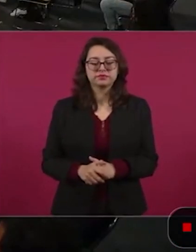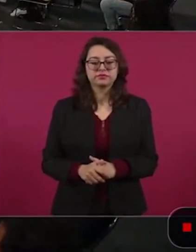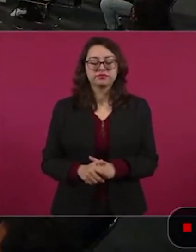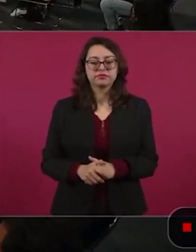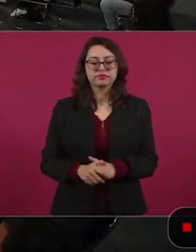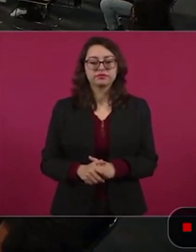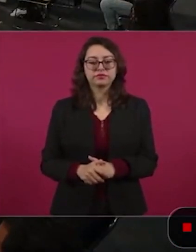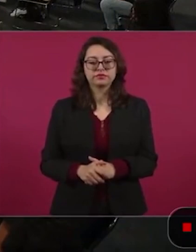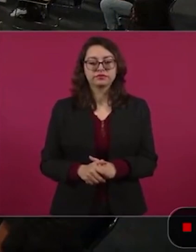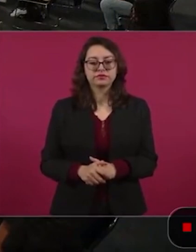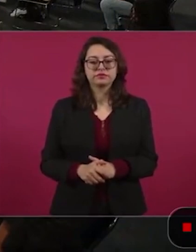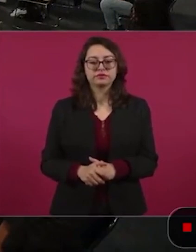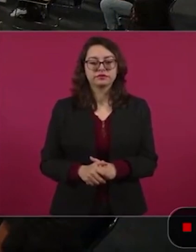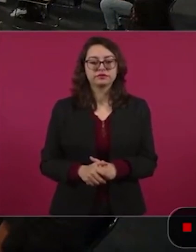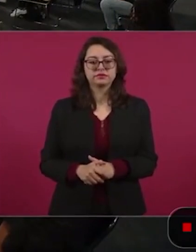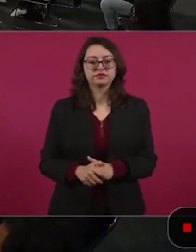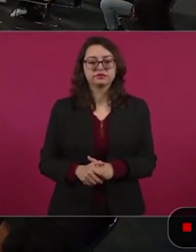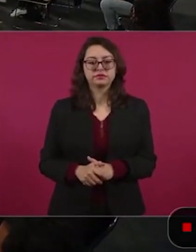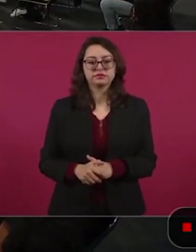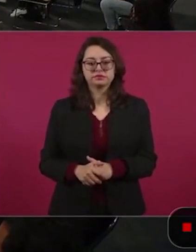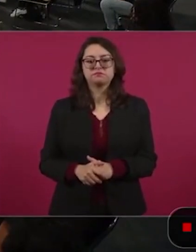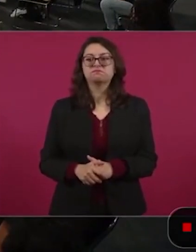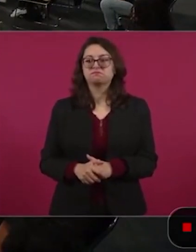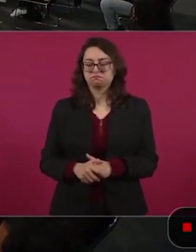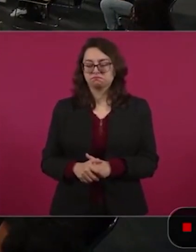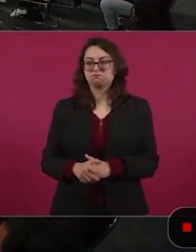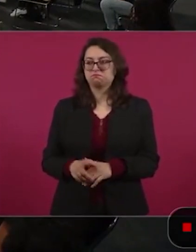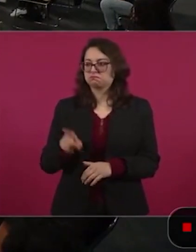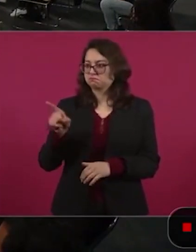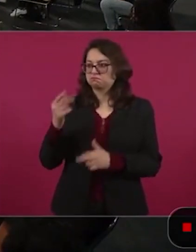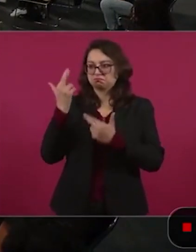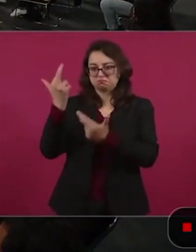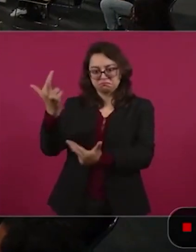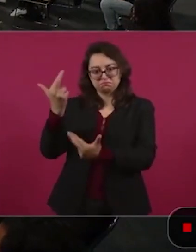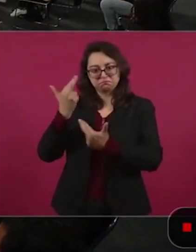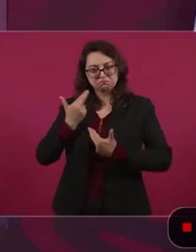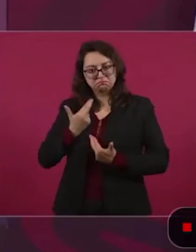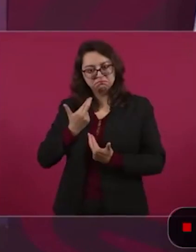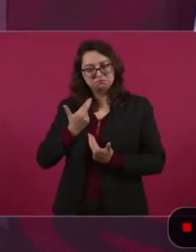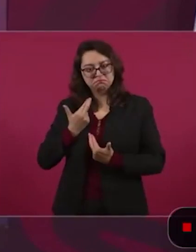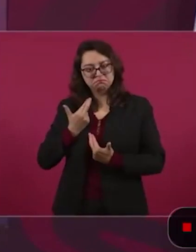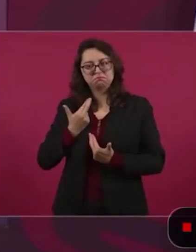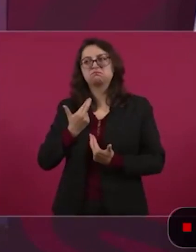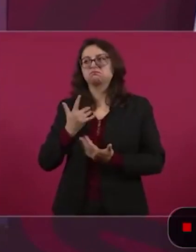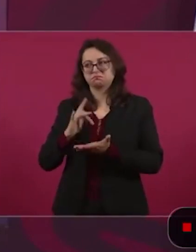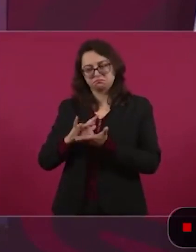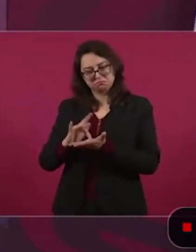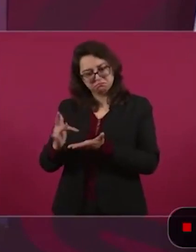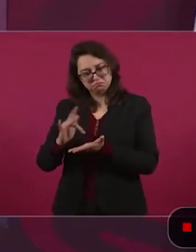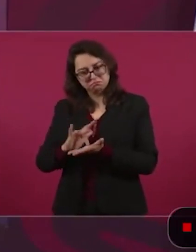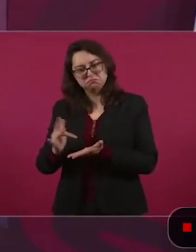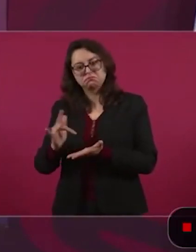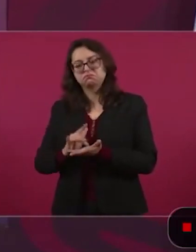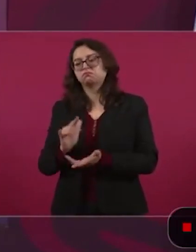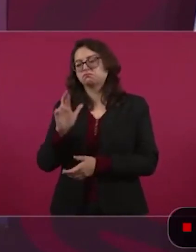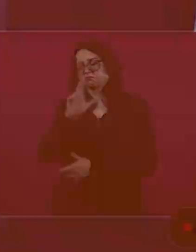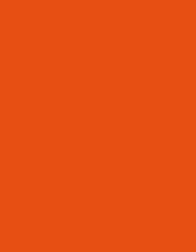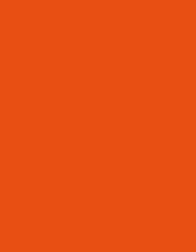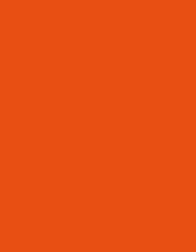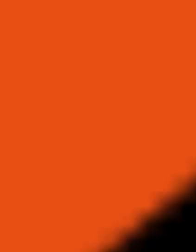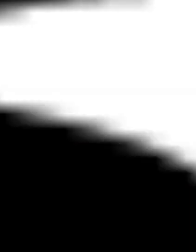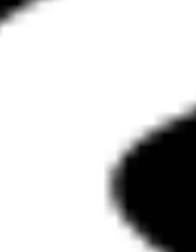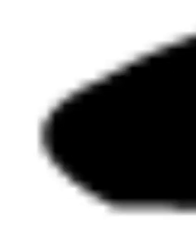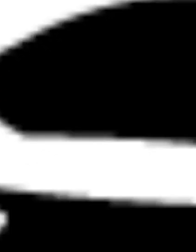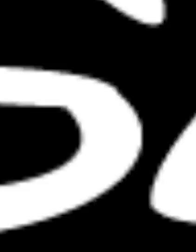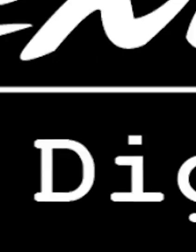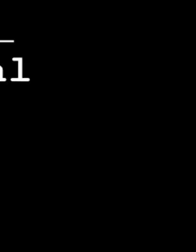Federal ha sido muy respetuoso y se lo agradecemos lo reconocemos